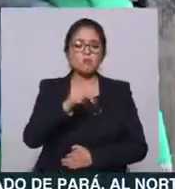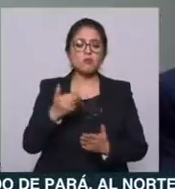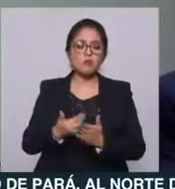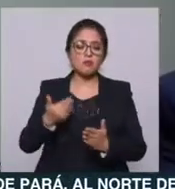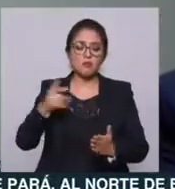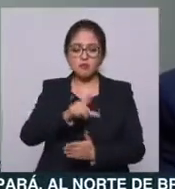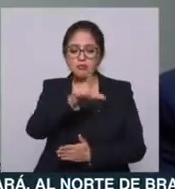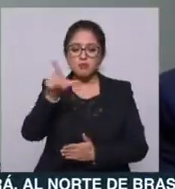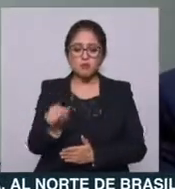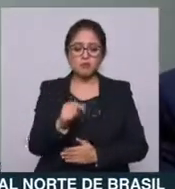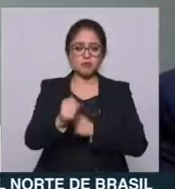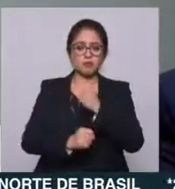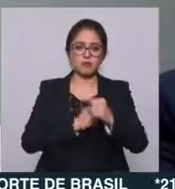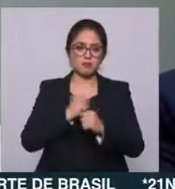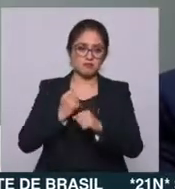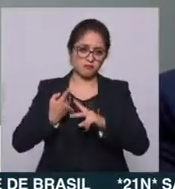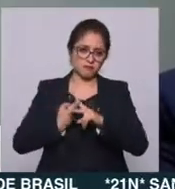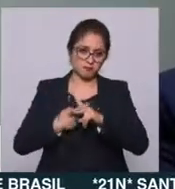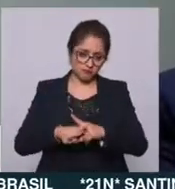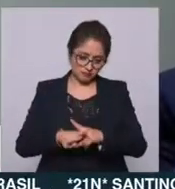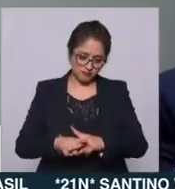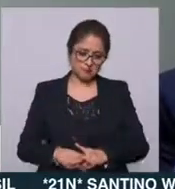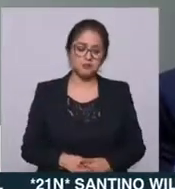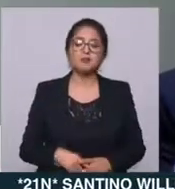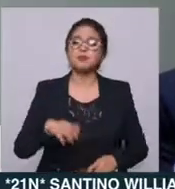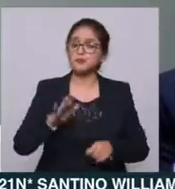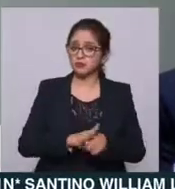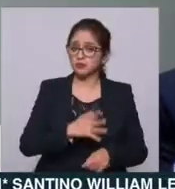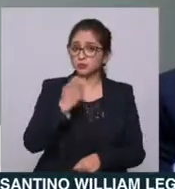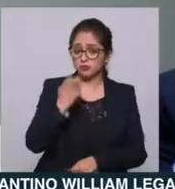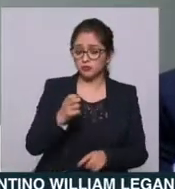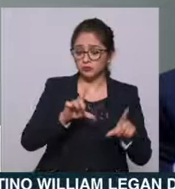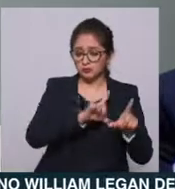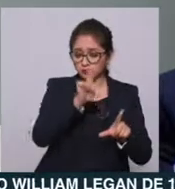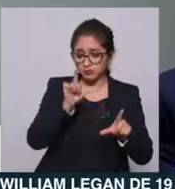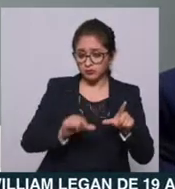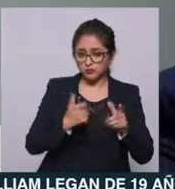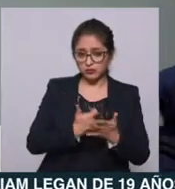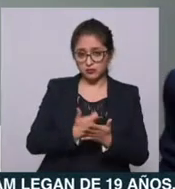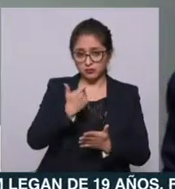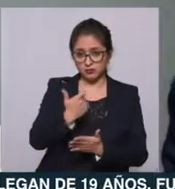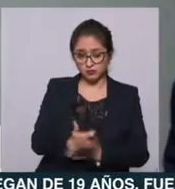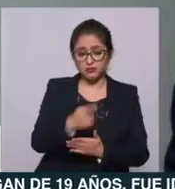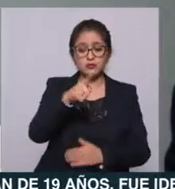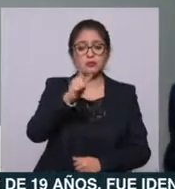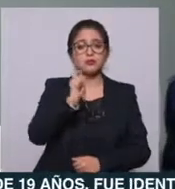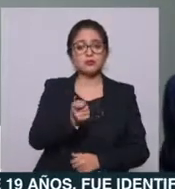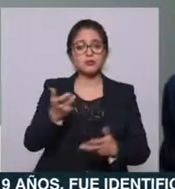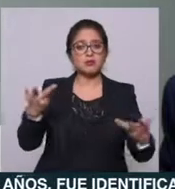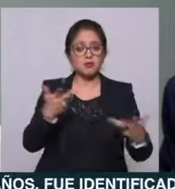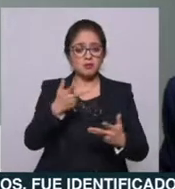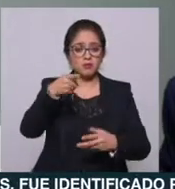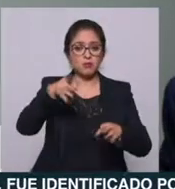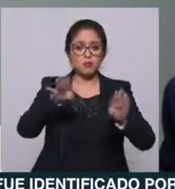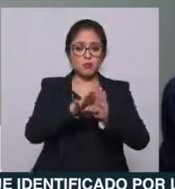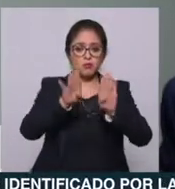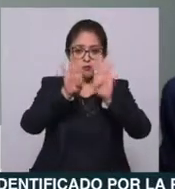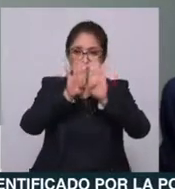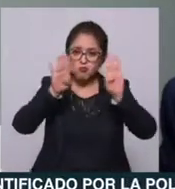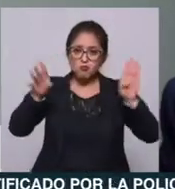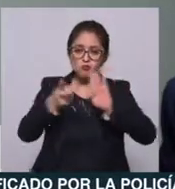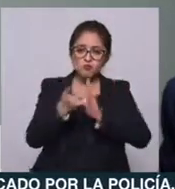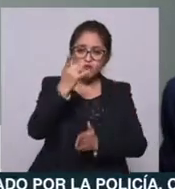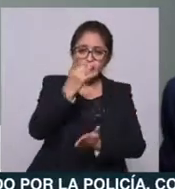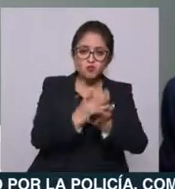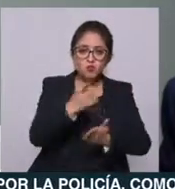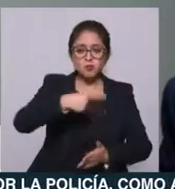año. Por ello, Nacional Financiera abrirá una ventanilla única para que todos los contratistas